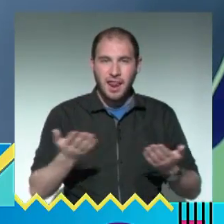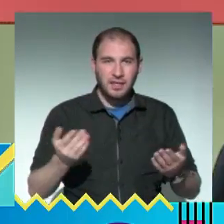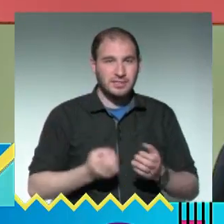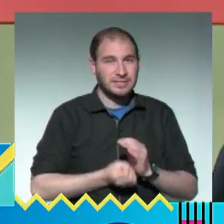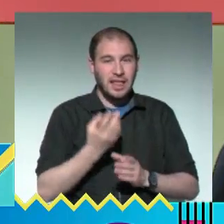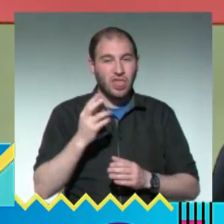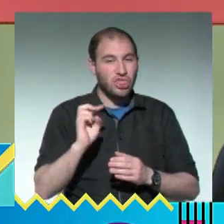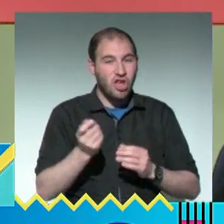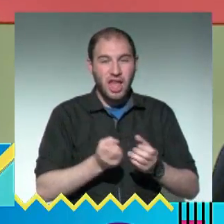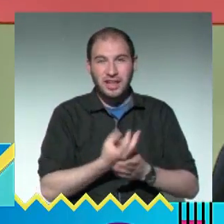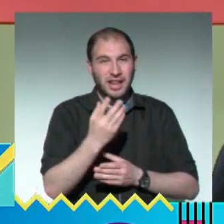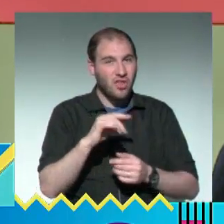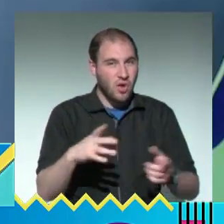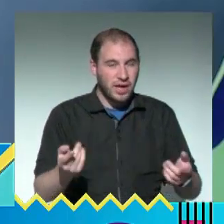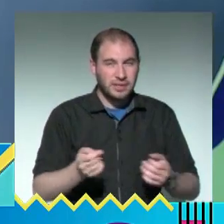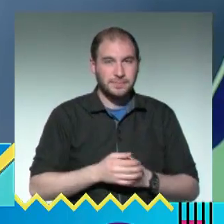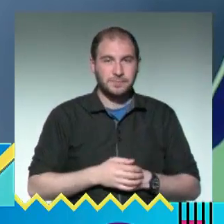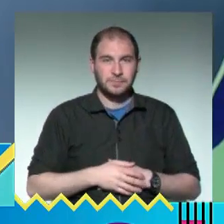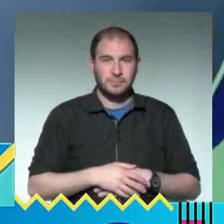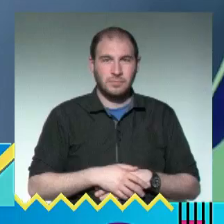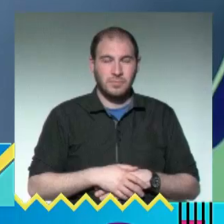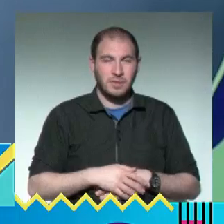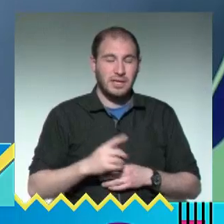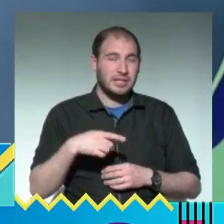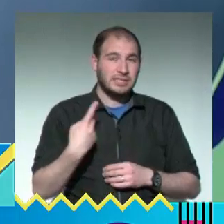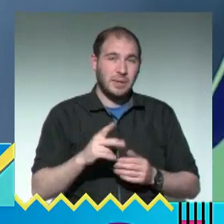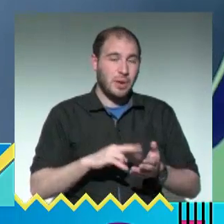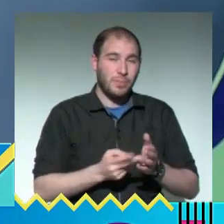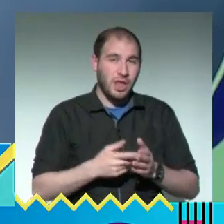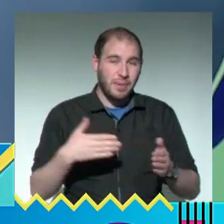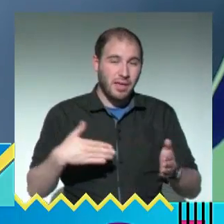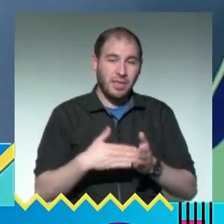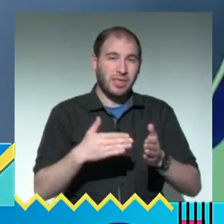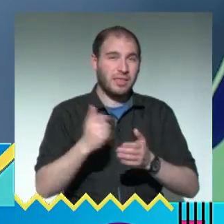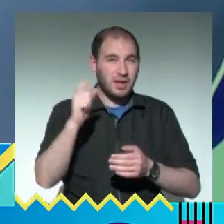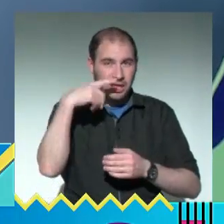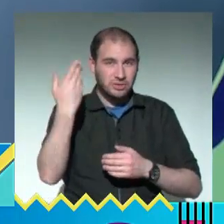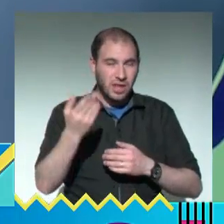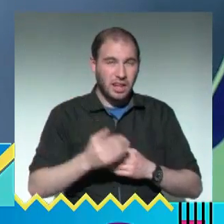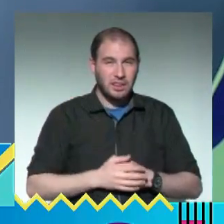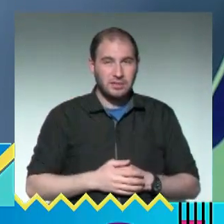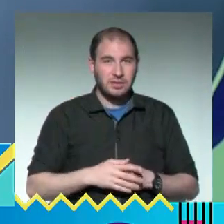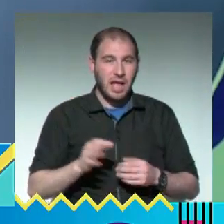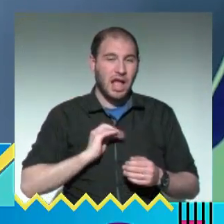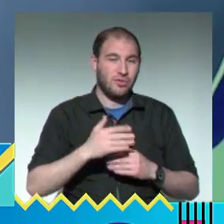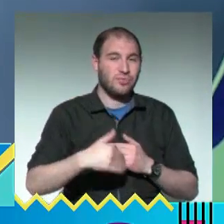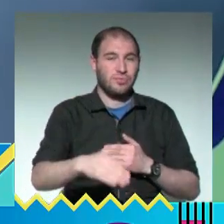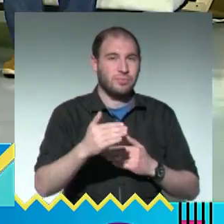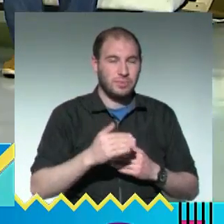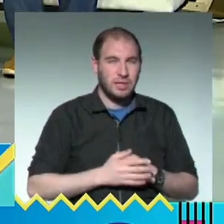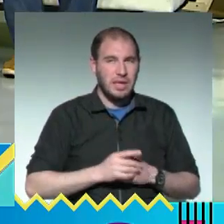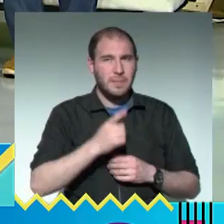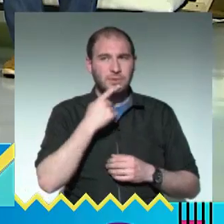está generando los dólares correspondientes y siempre llegamos al problema de restricción externa ahí a los pocos años.